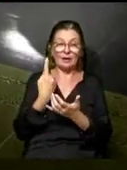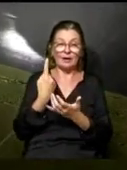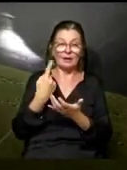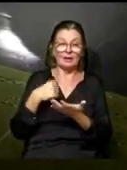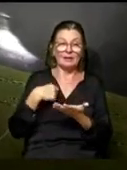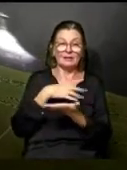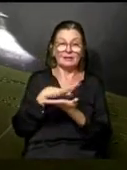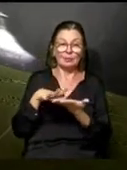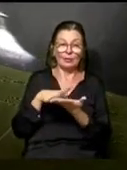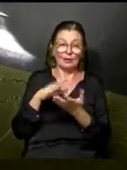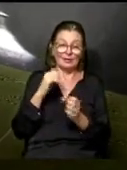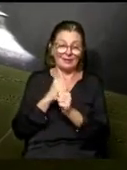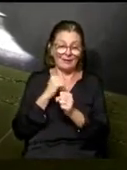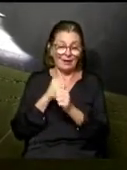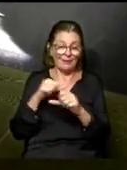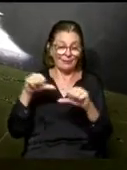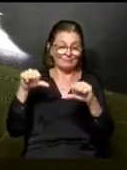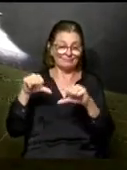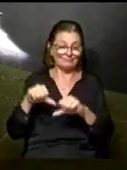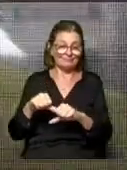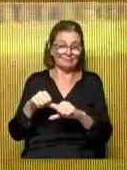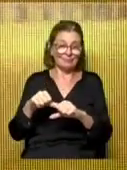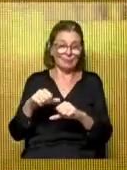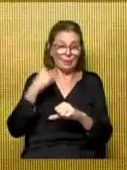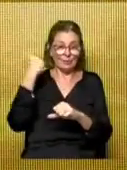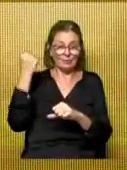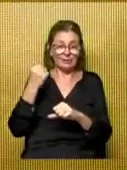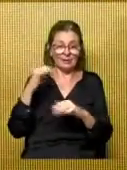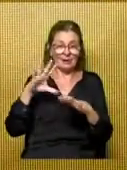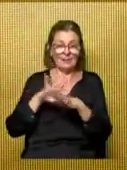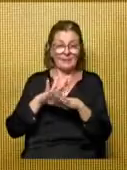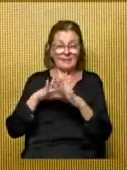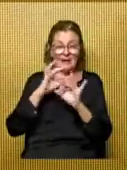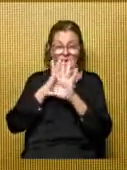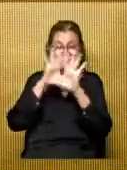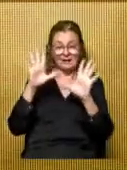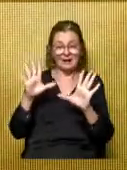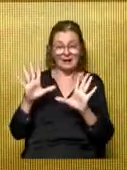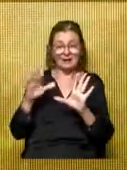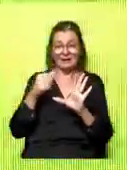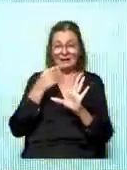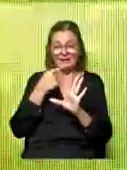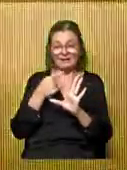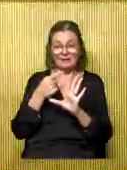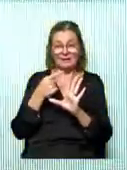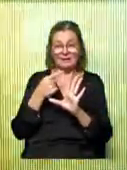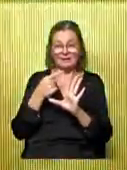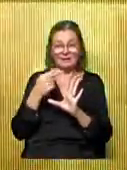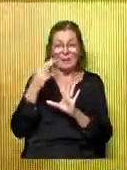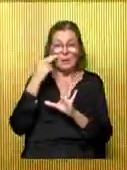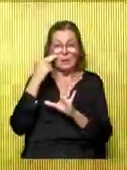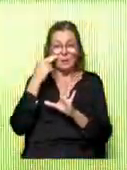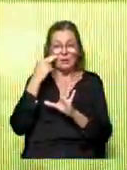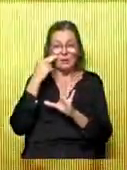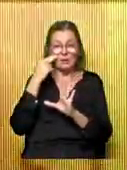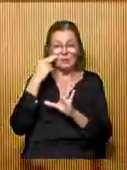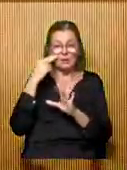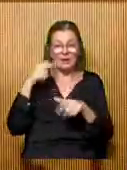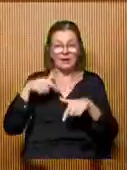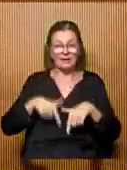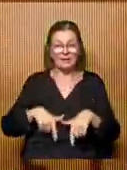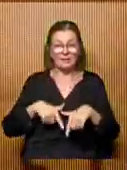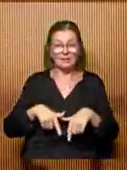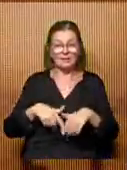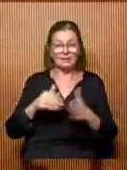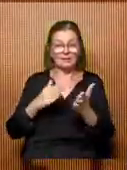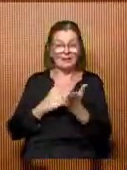precarización laboral muy grave. El Mides acá aclarar que la precarización laboral es un problema estructural del Ministerio.